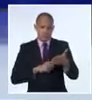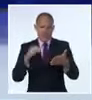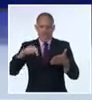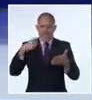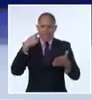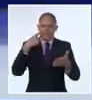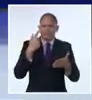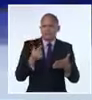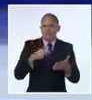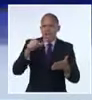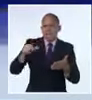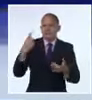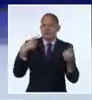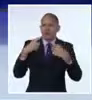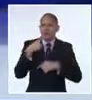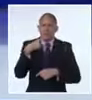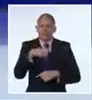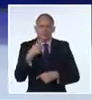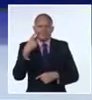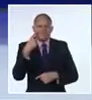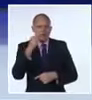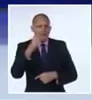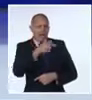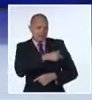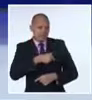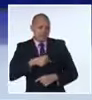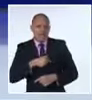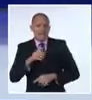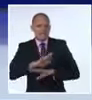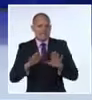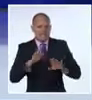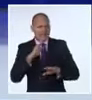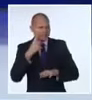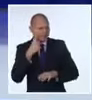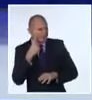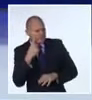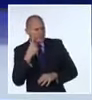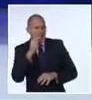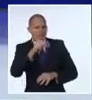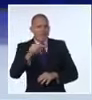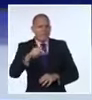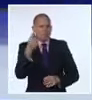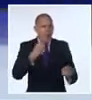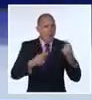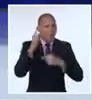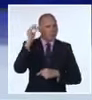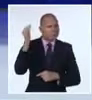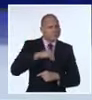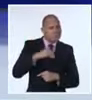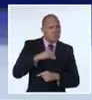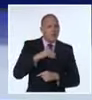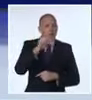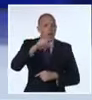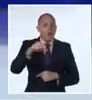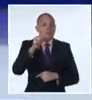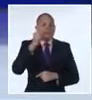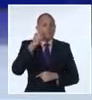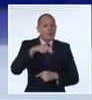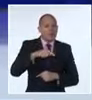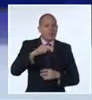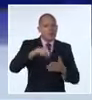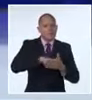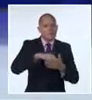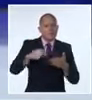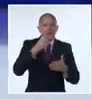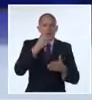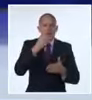el Ministerio del interior detectó y trabaja en la neutralización y desarticulación de una red de tráfico de personas que opera